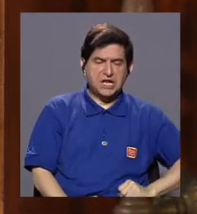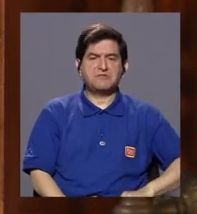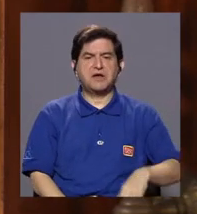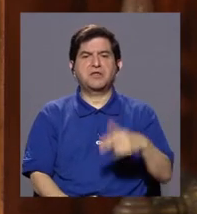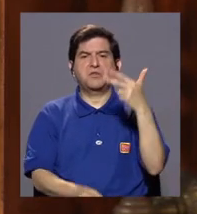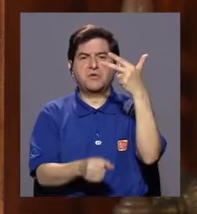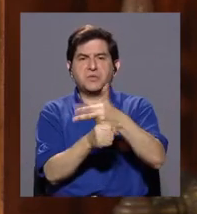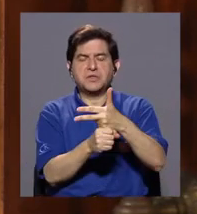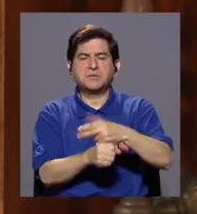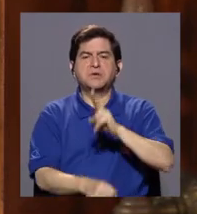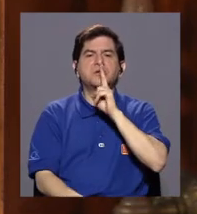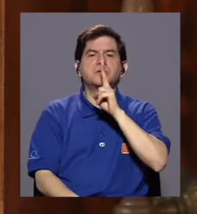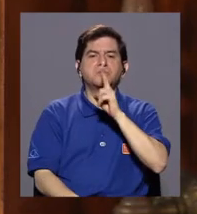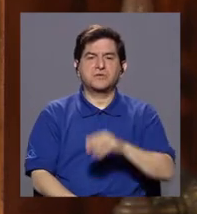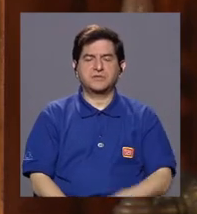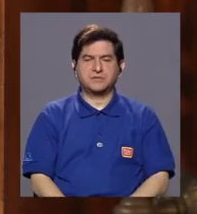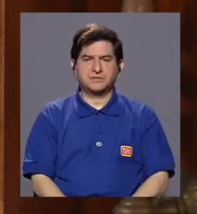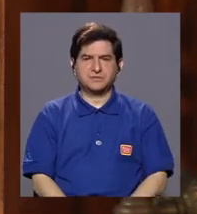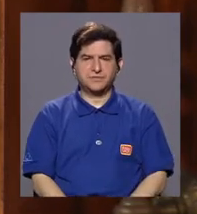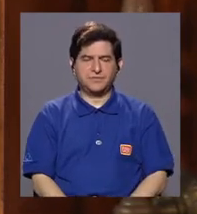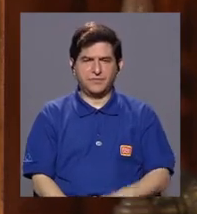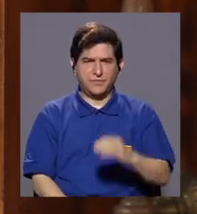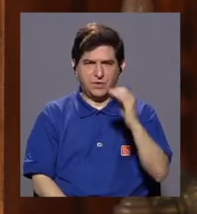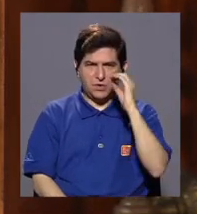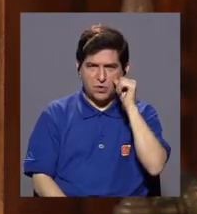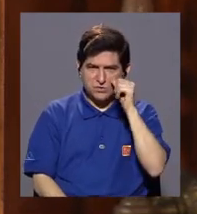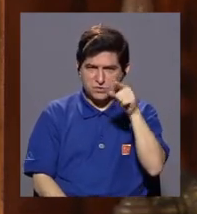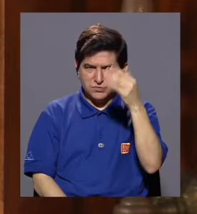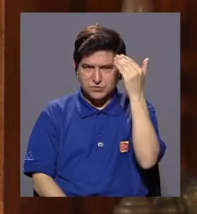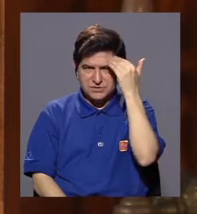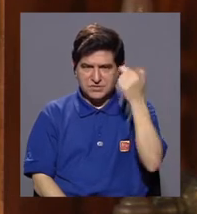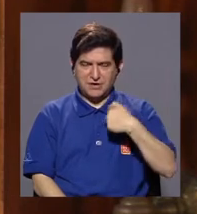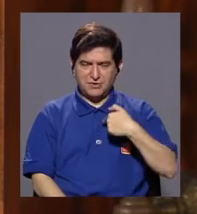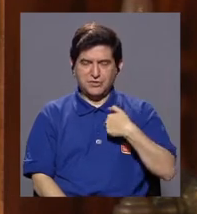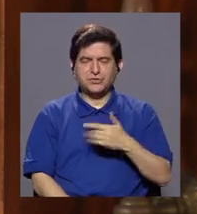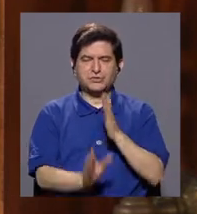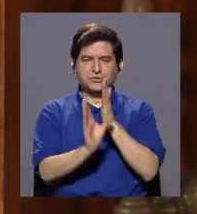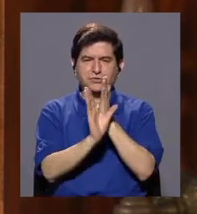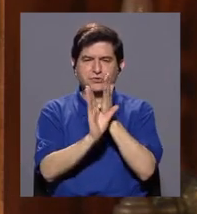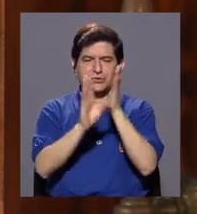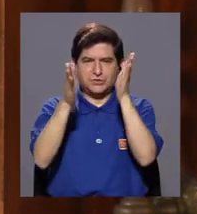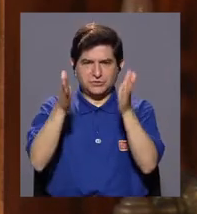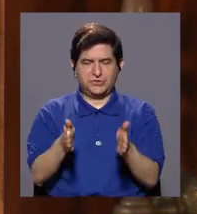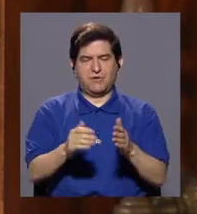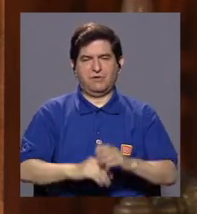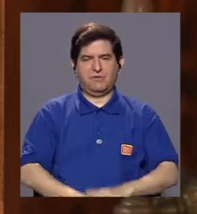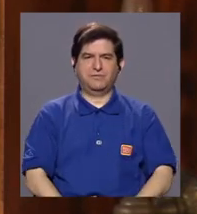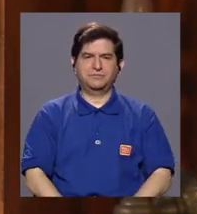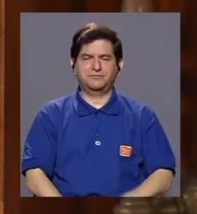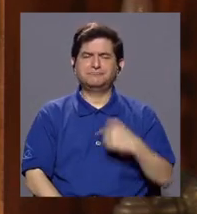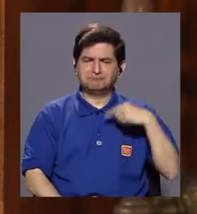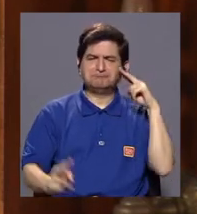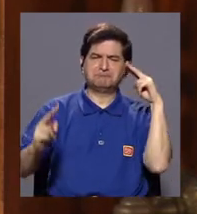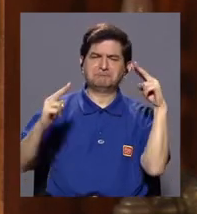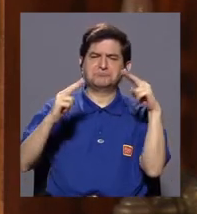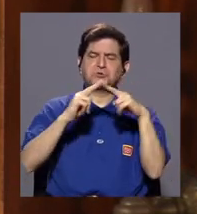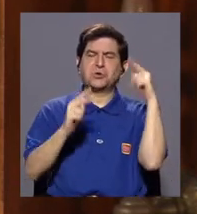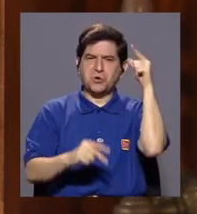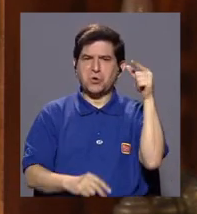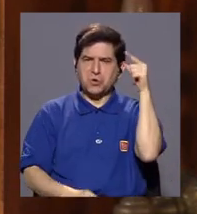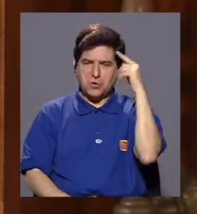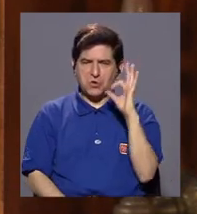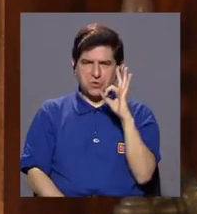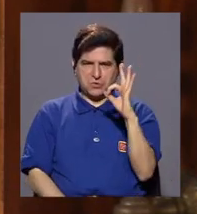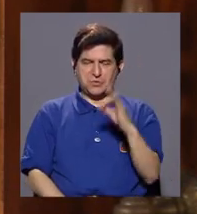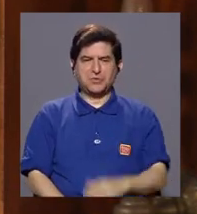en Guatemala y en Honduras. Don Oscar, usted sabe que yo soy psicólogo y conozco, por